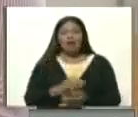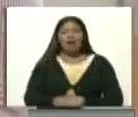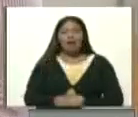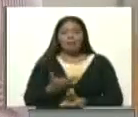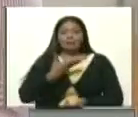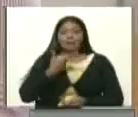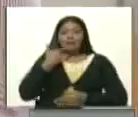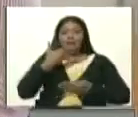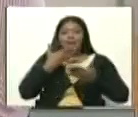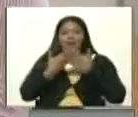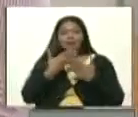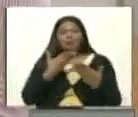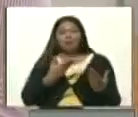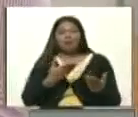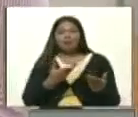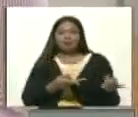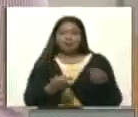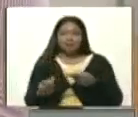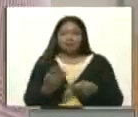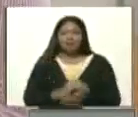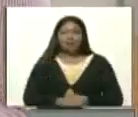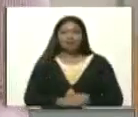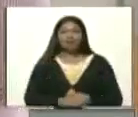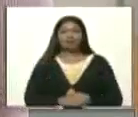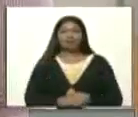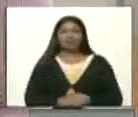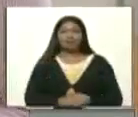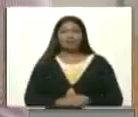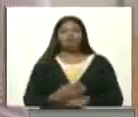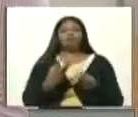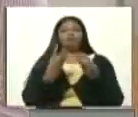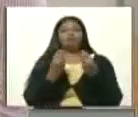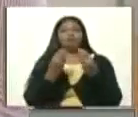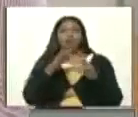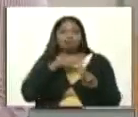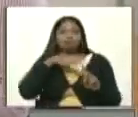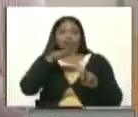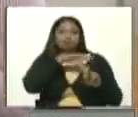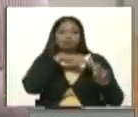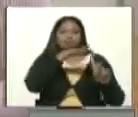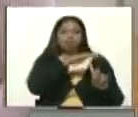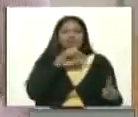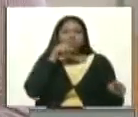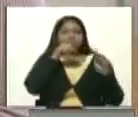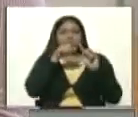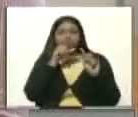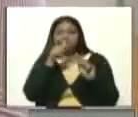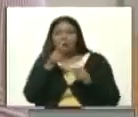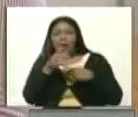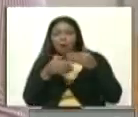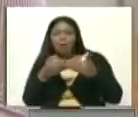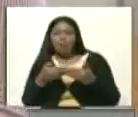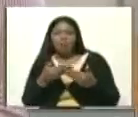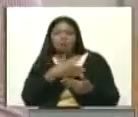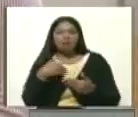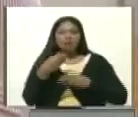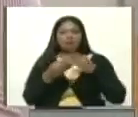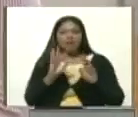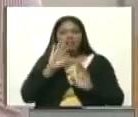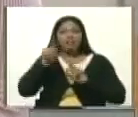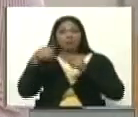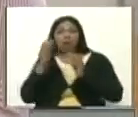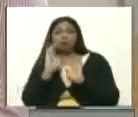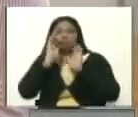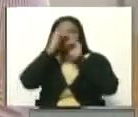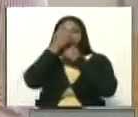Y bueno, sí, en efecto, hay muchísima manipulación y objetivos oscuros realmente detrás del secuestro de